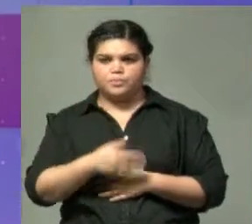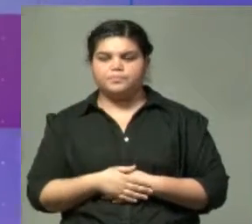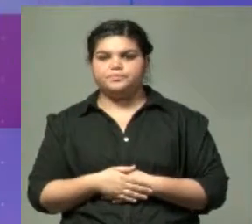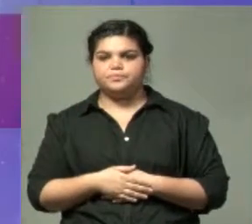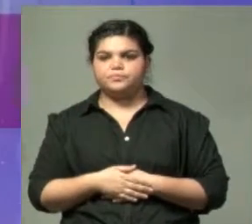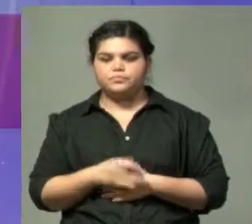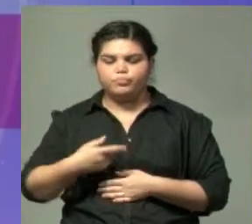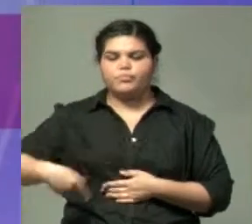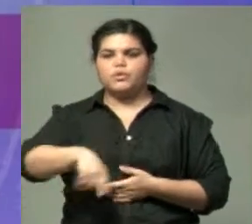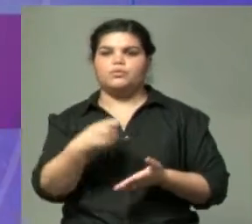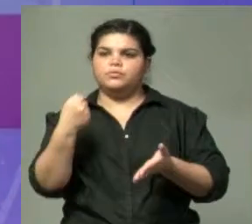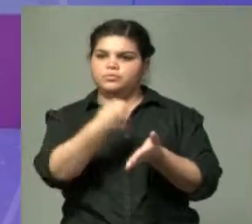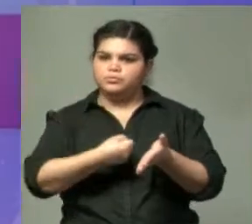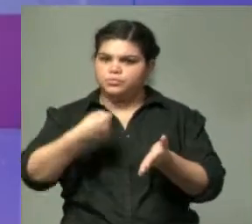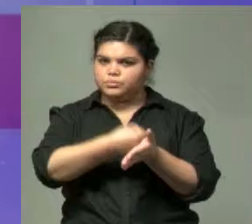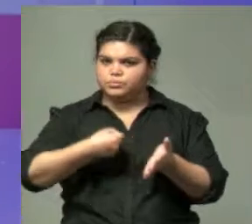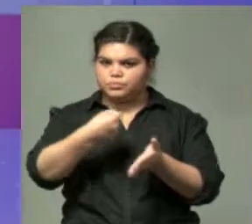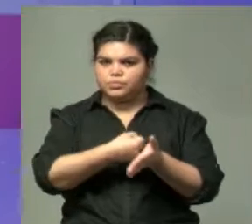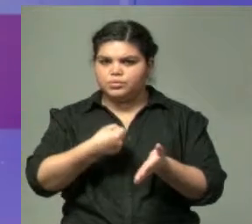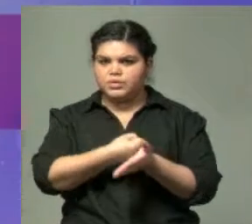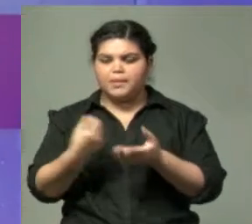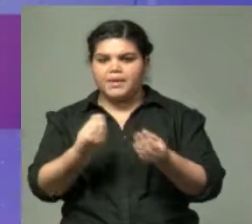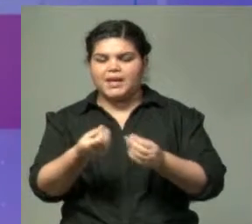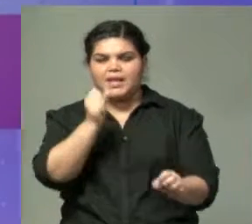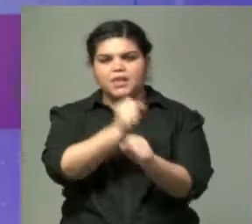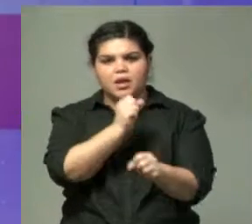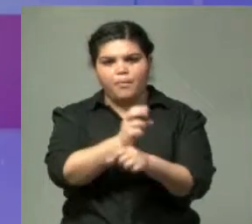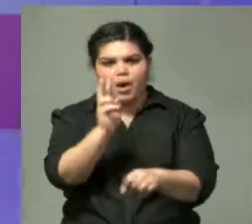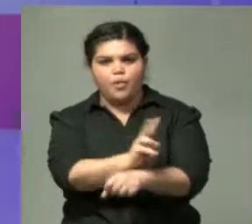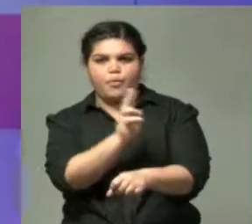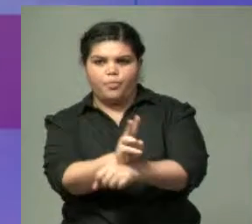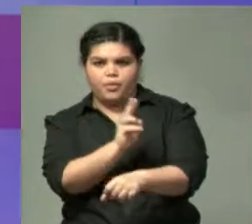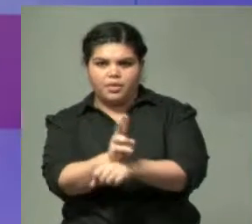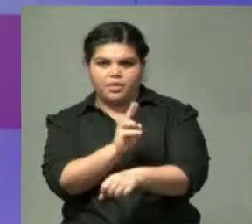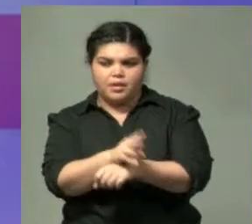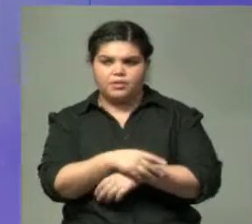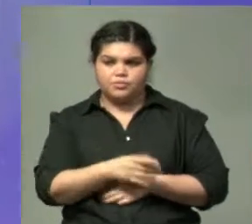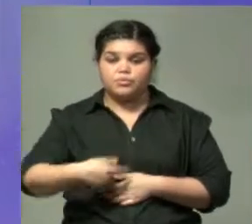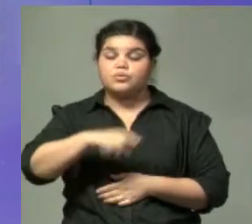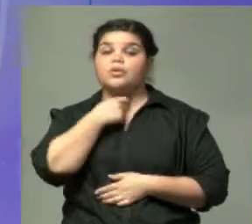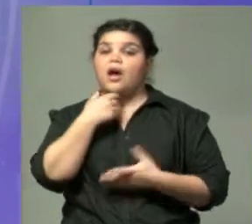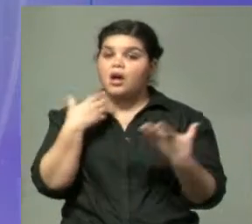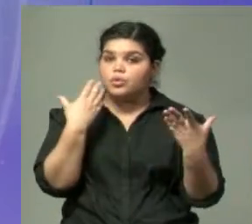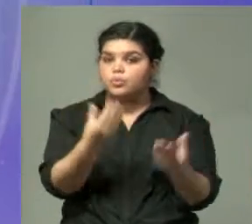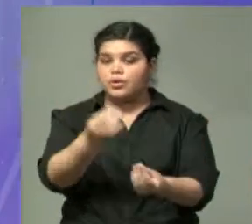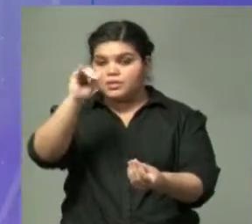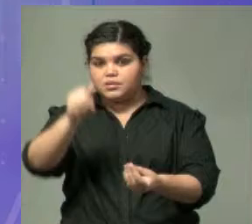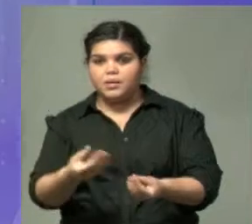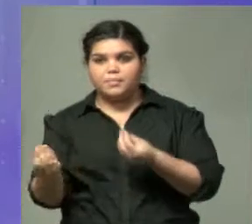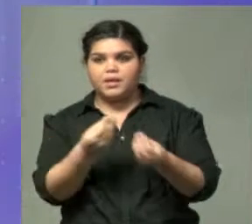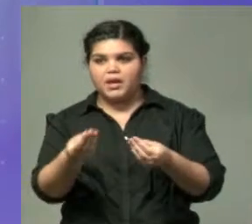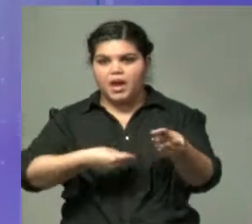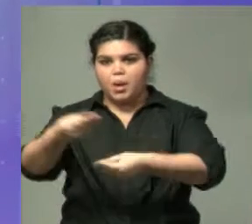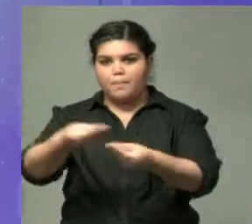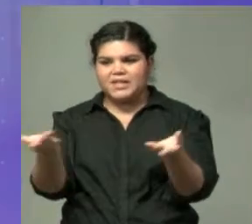mejor esfuerzo, Marcela, en tratar de cuidar los puestos de trabajo que tenemos. Intentaremos ayudar a que ninguna empresa